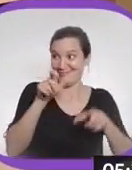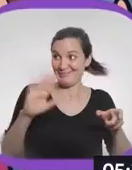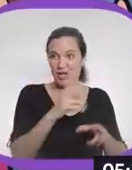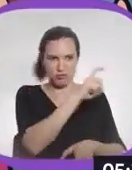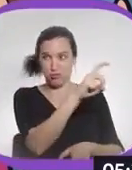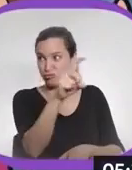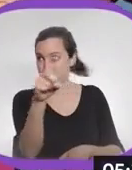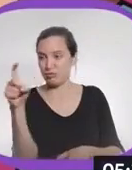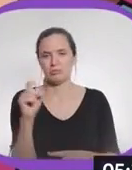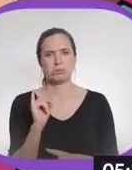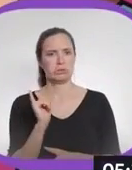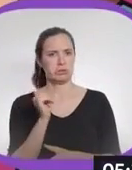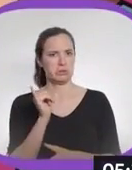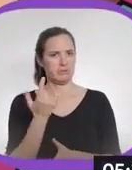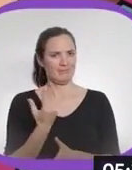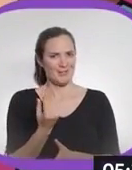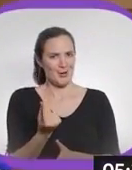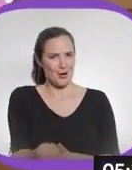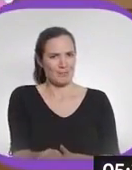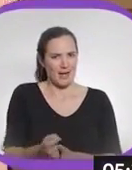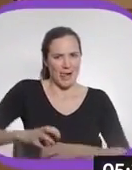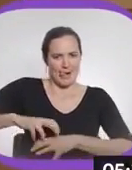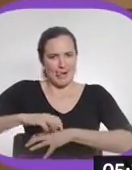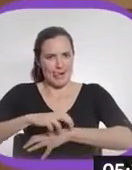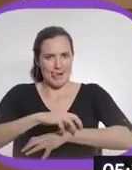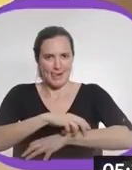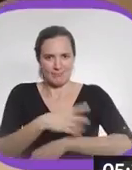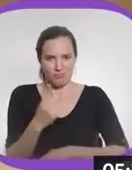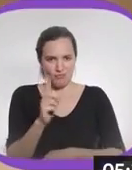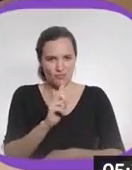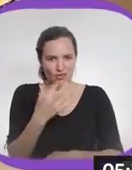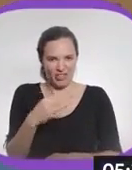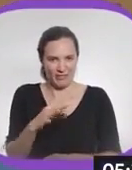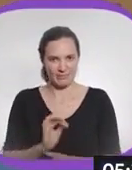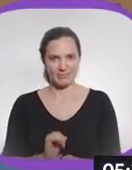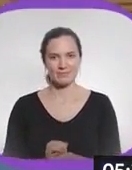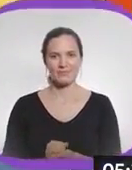de Dimmsdale? ¡Claro! Siempre y cuando no tenga que comprar langostas.